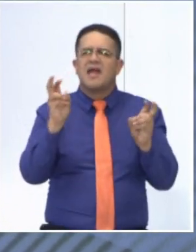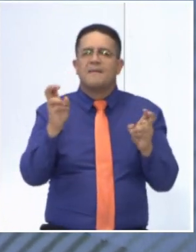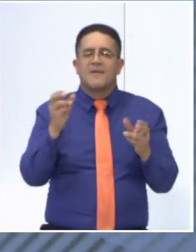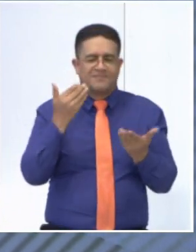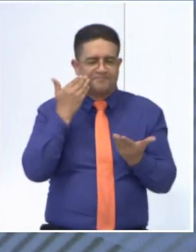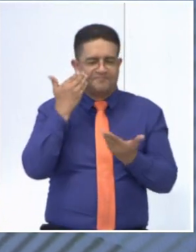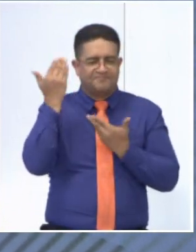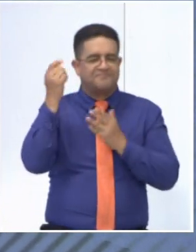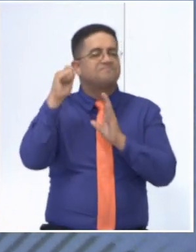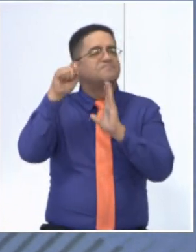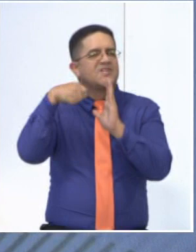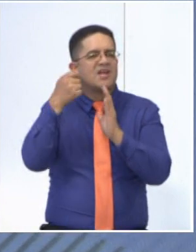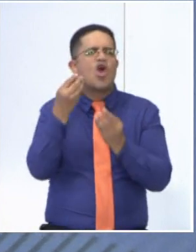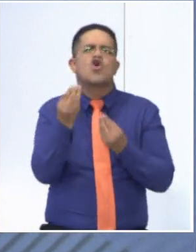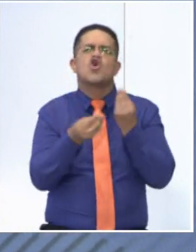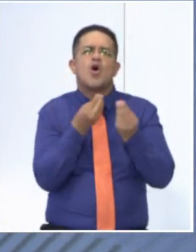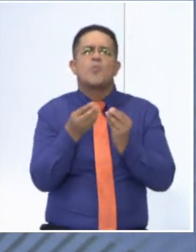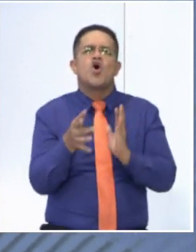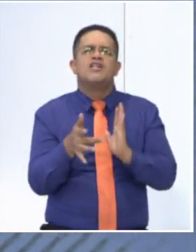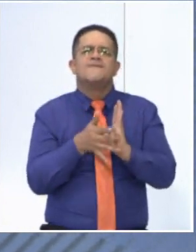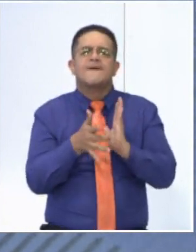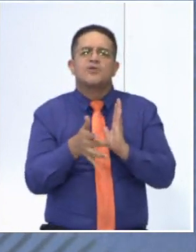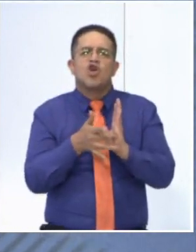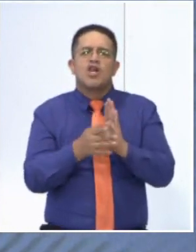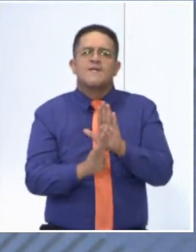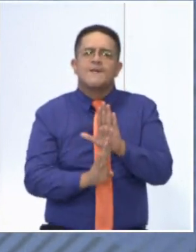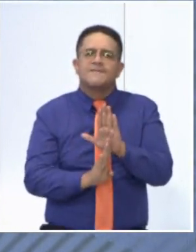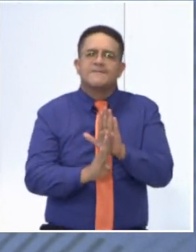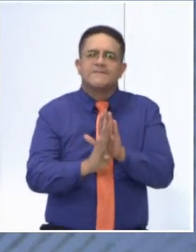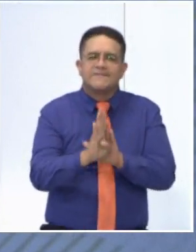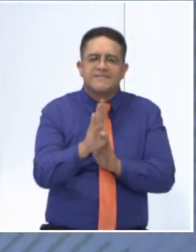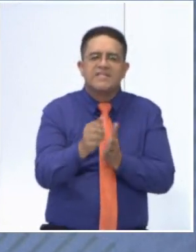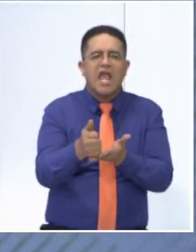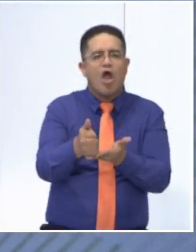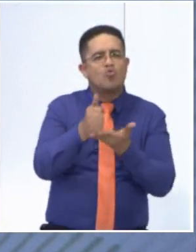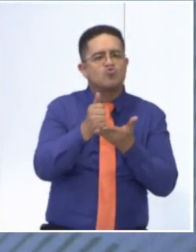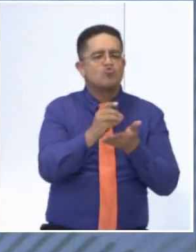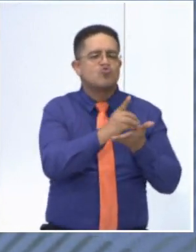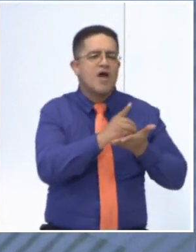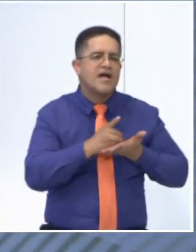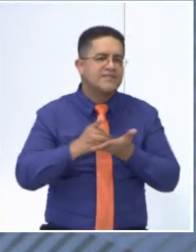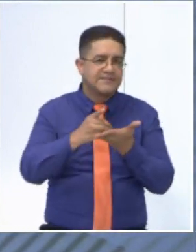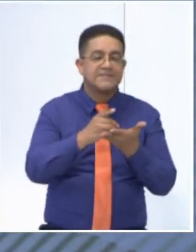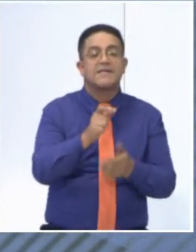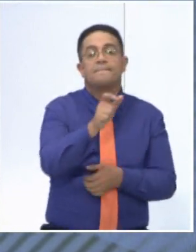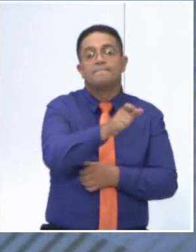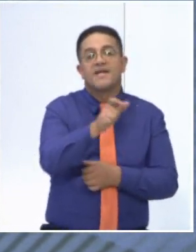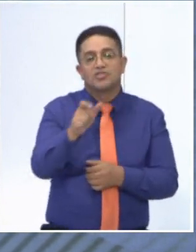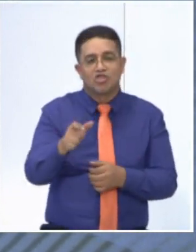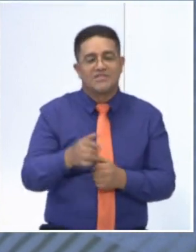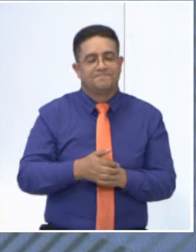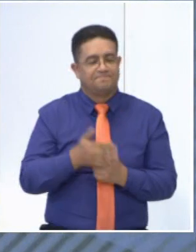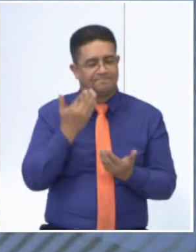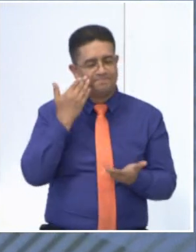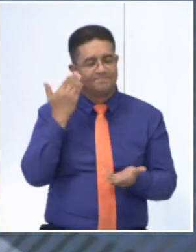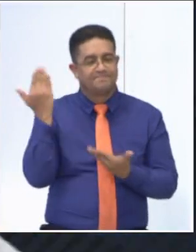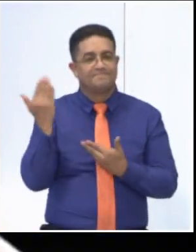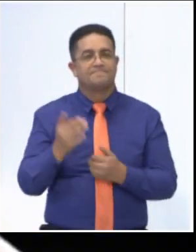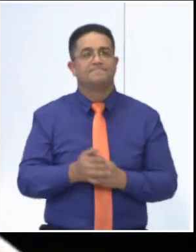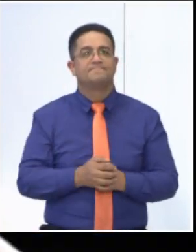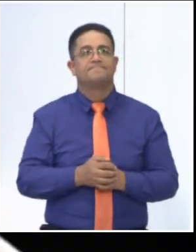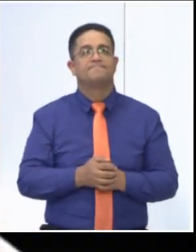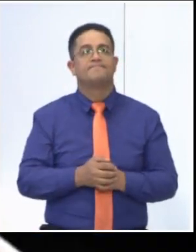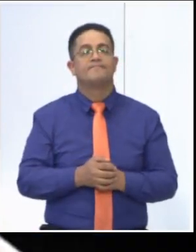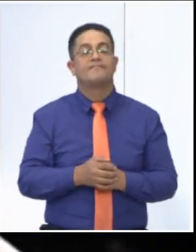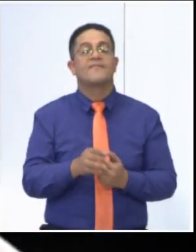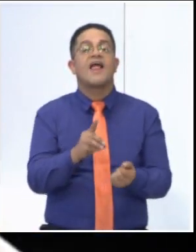la tecnología, cómo ha avanzado y además cómo ha sido para el diagnóstico y también la atención de los pacientes con esta patología.